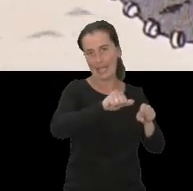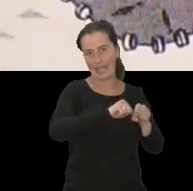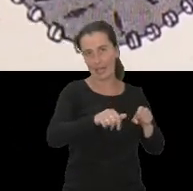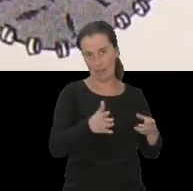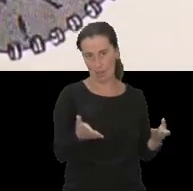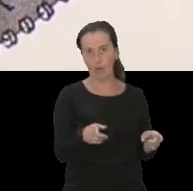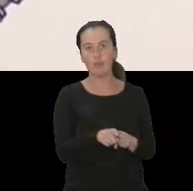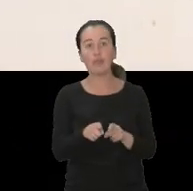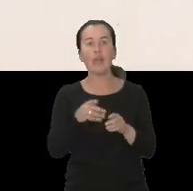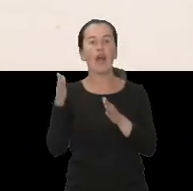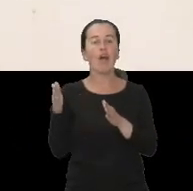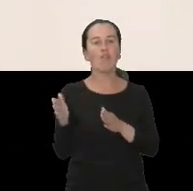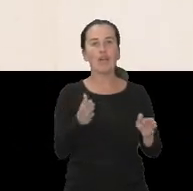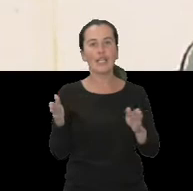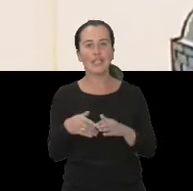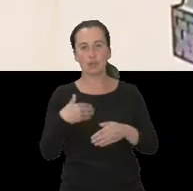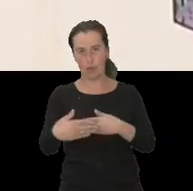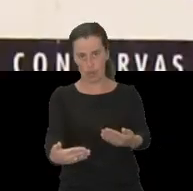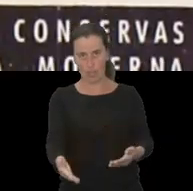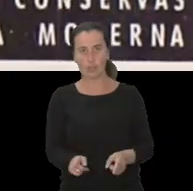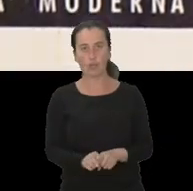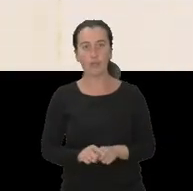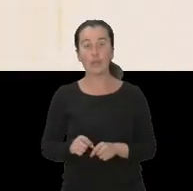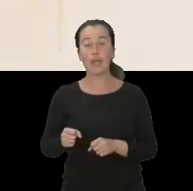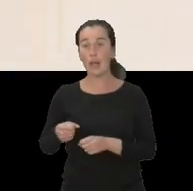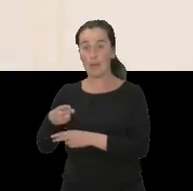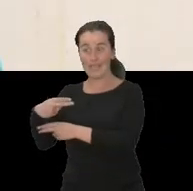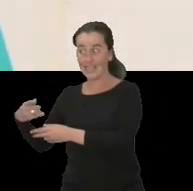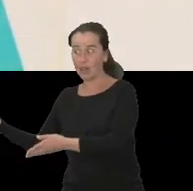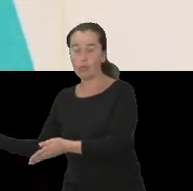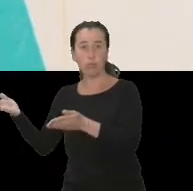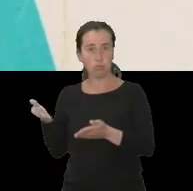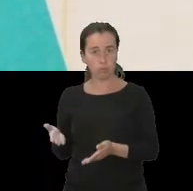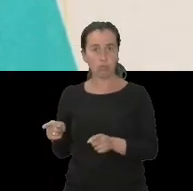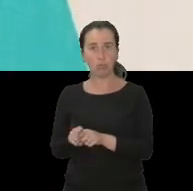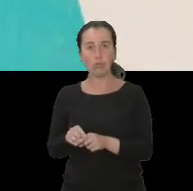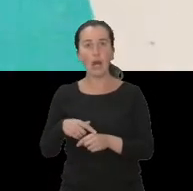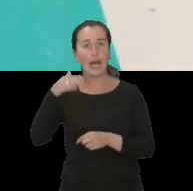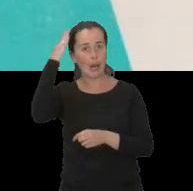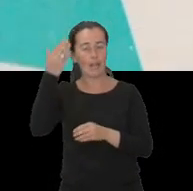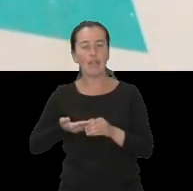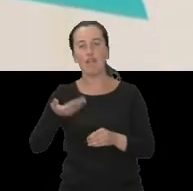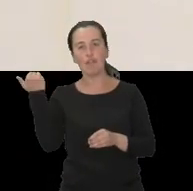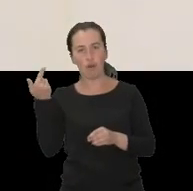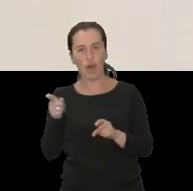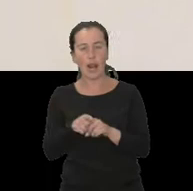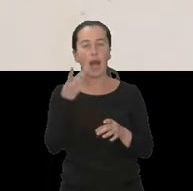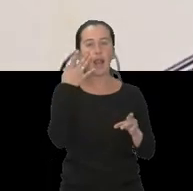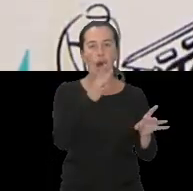etiquetado. Fases del proceso: recepción de pescado,